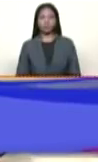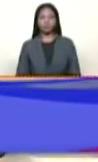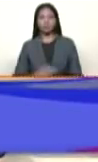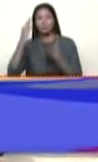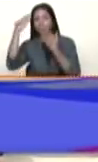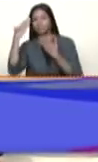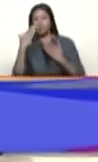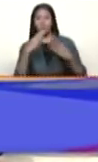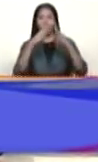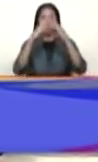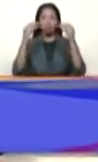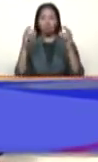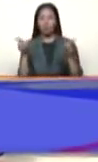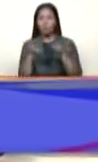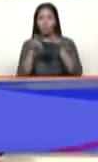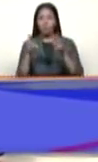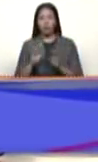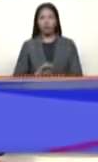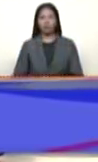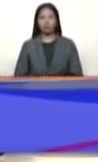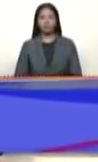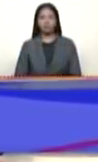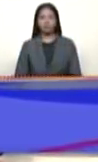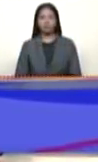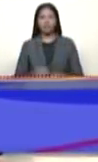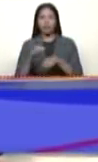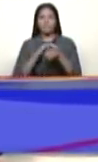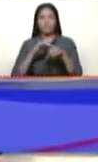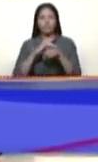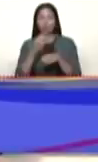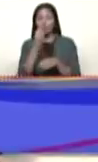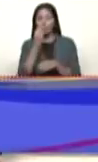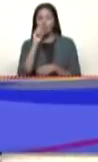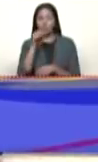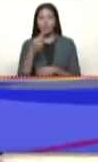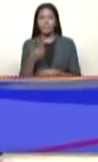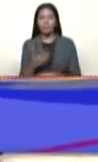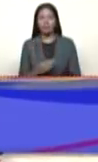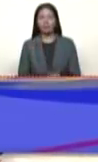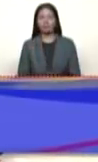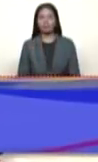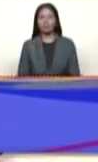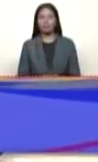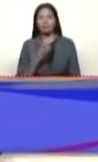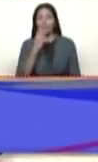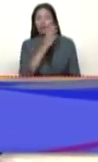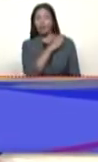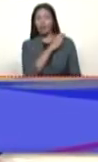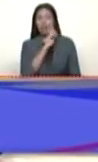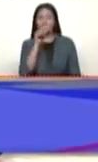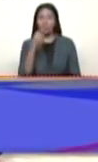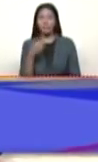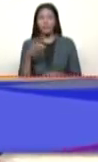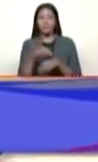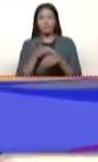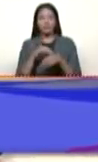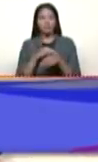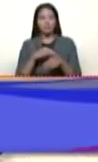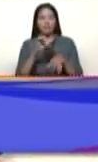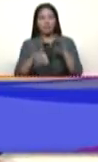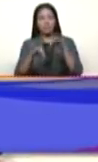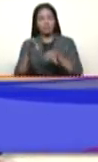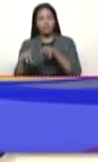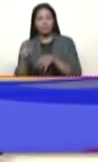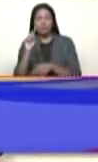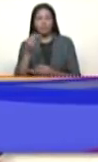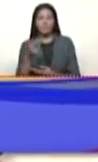Saludos a todos. El ministro de Alimentación, Mayor General Leal Tellería, la ministra de Agricultura